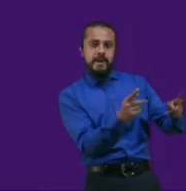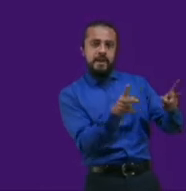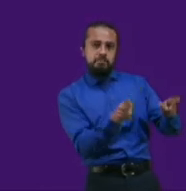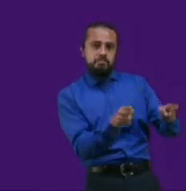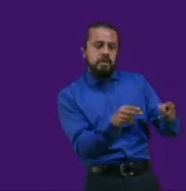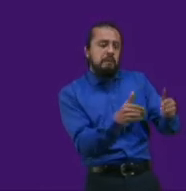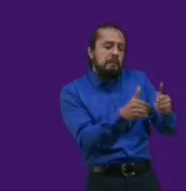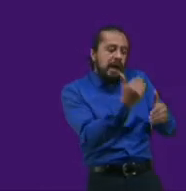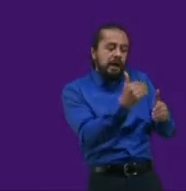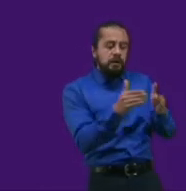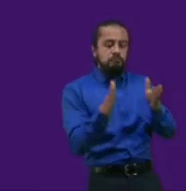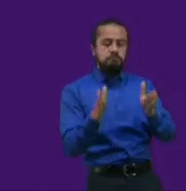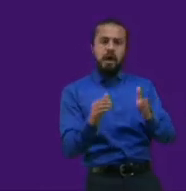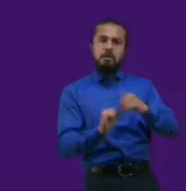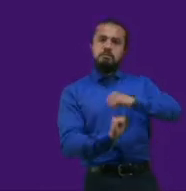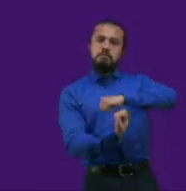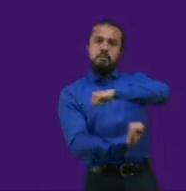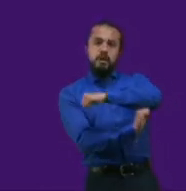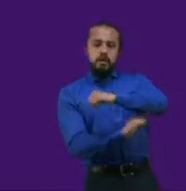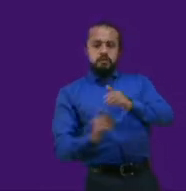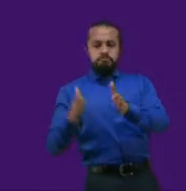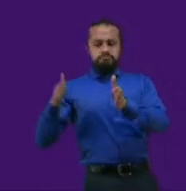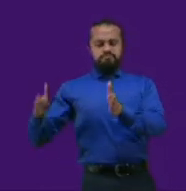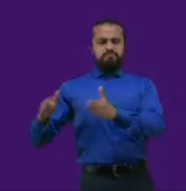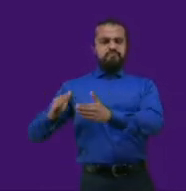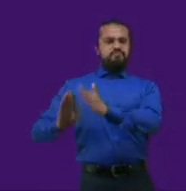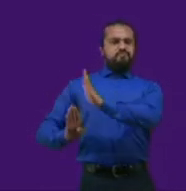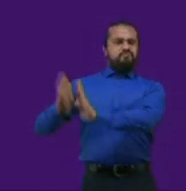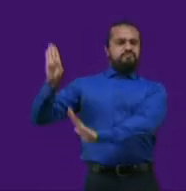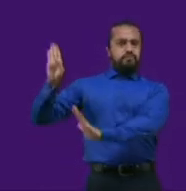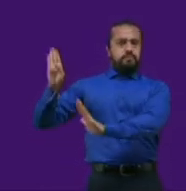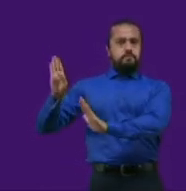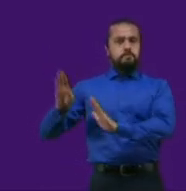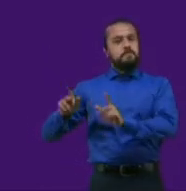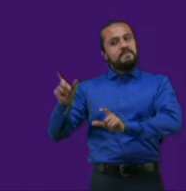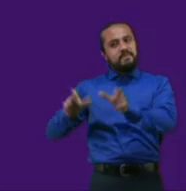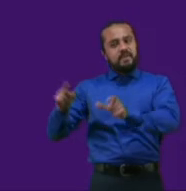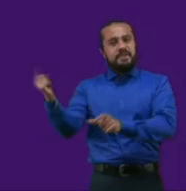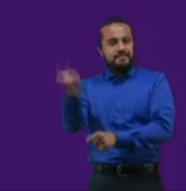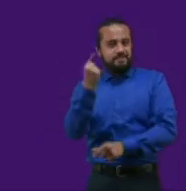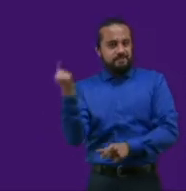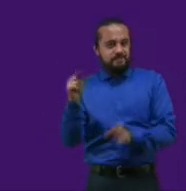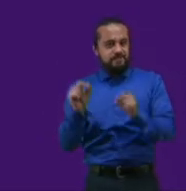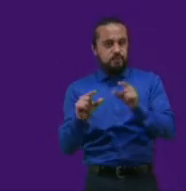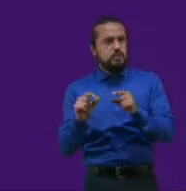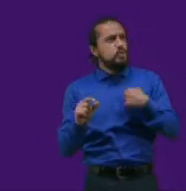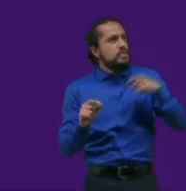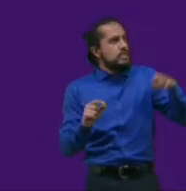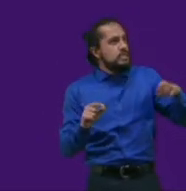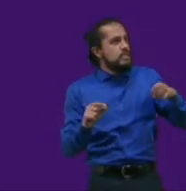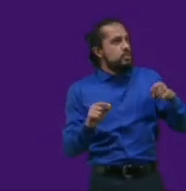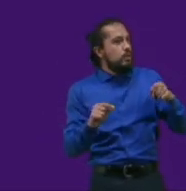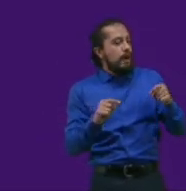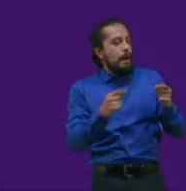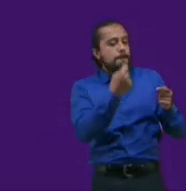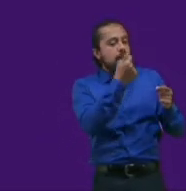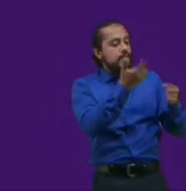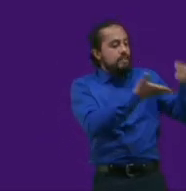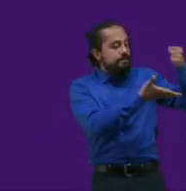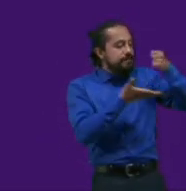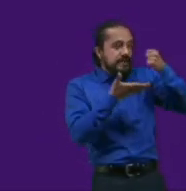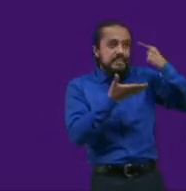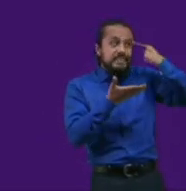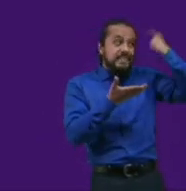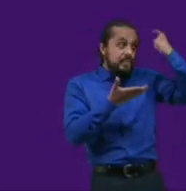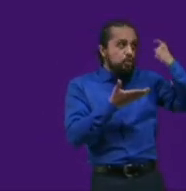¿qué debo hacer cuando voy a buscar inversionistas de capital de riesgo para mi negocio? ¿Cómo es